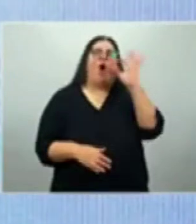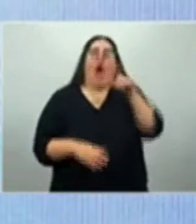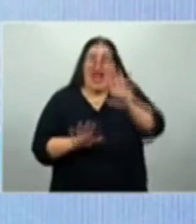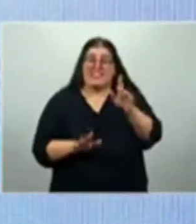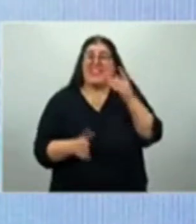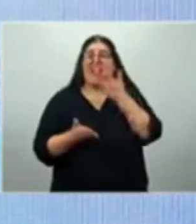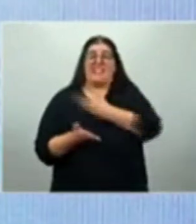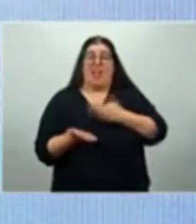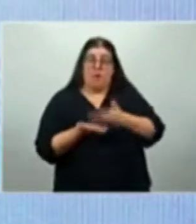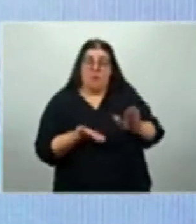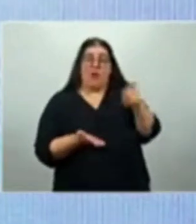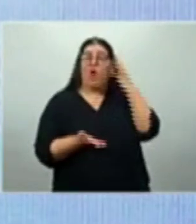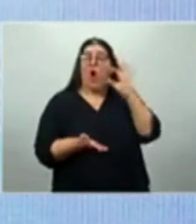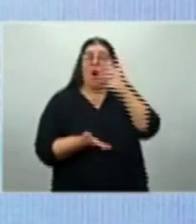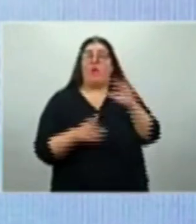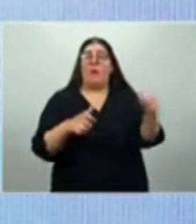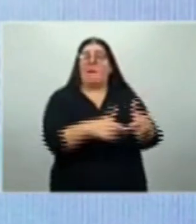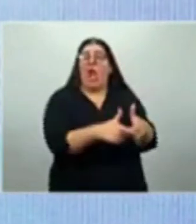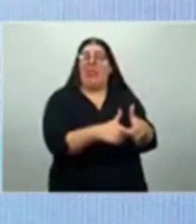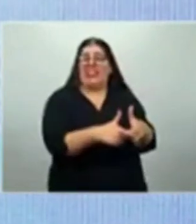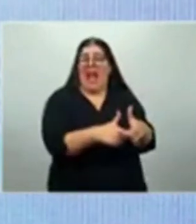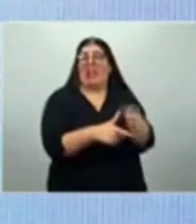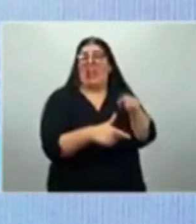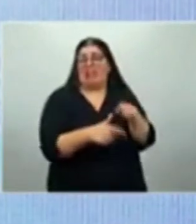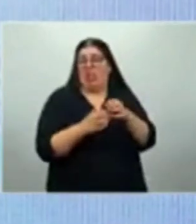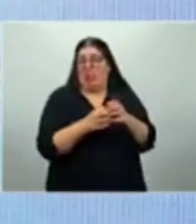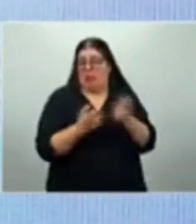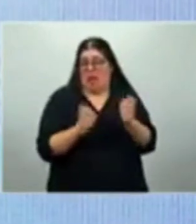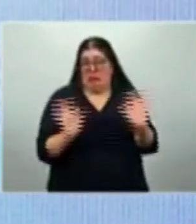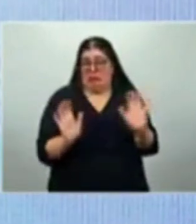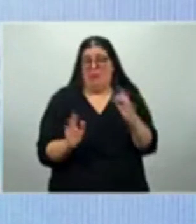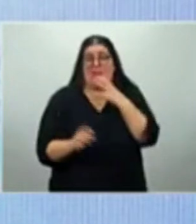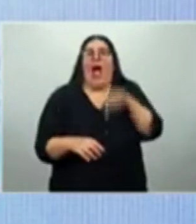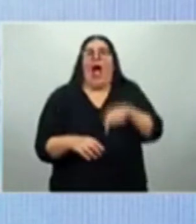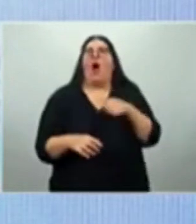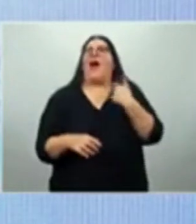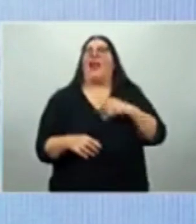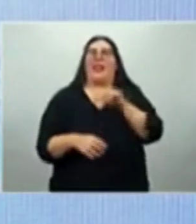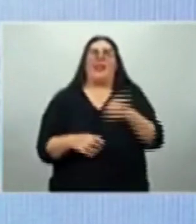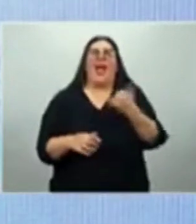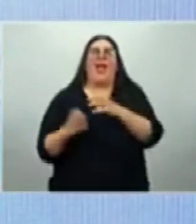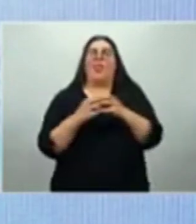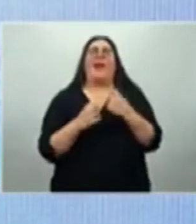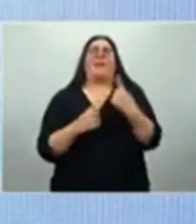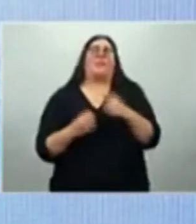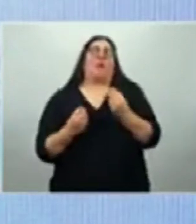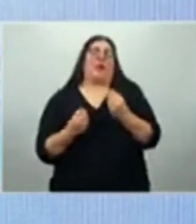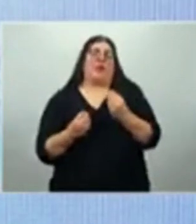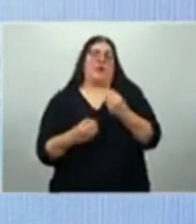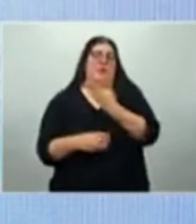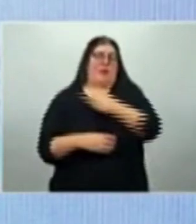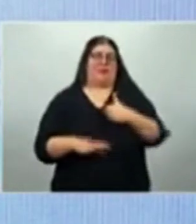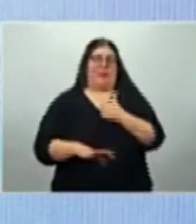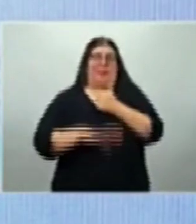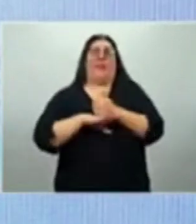segundo encuentro de productivo bonaerense, Congreso Productivo Bonaerense, que